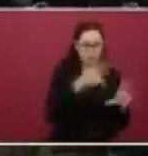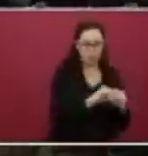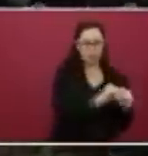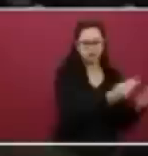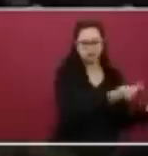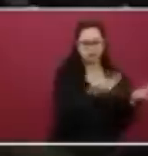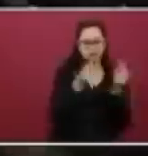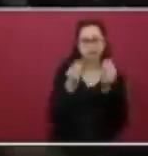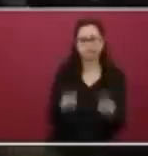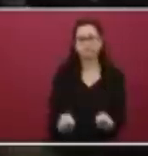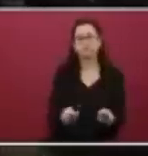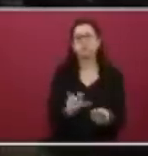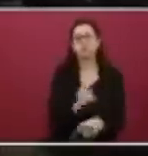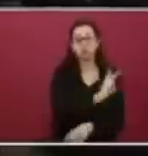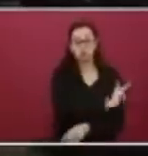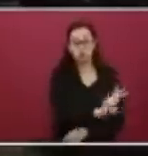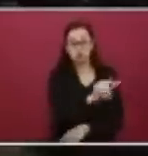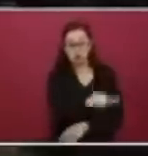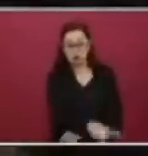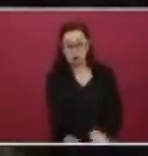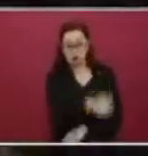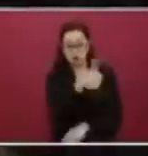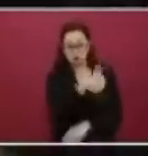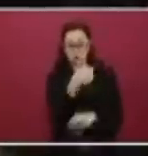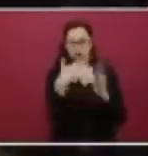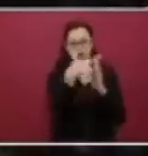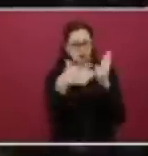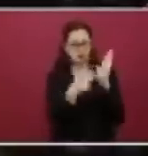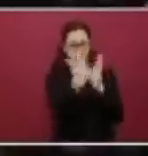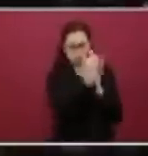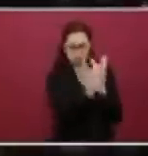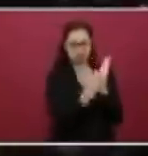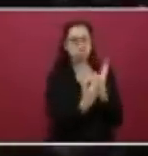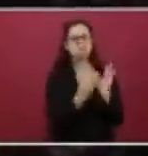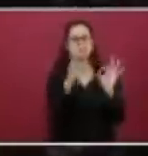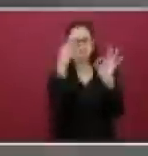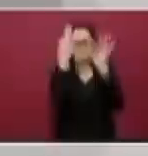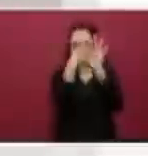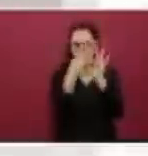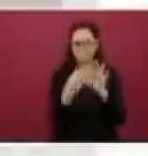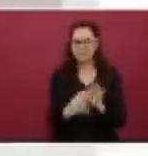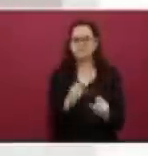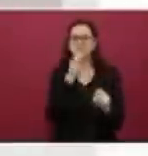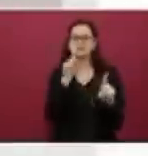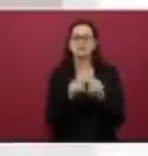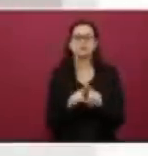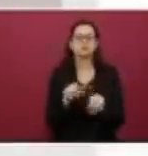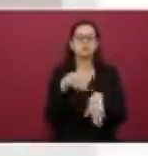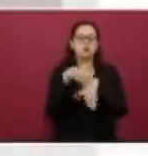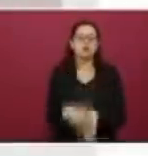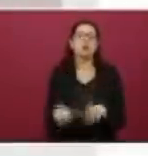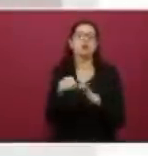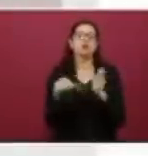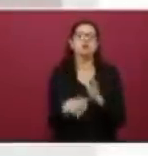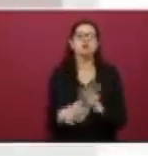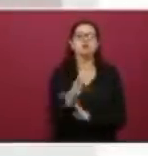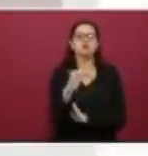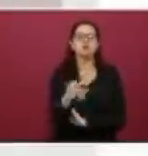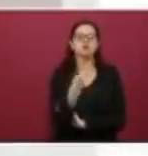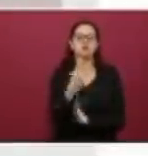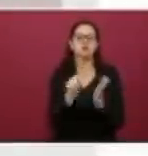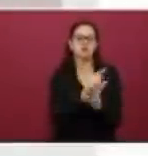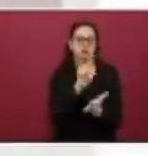personas propuestas cubrieron los requisitos previstos en las bases y en este artículo 51 de la ley en la